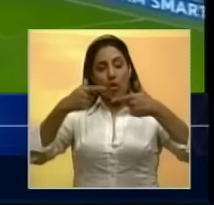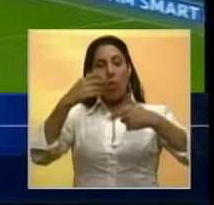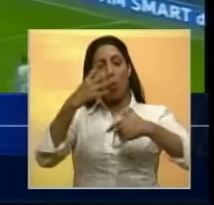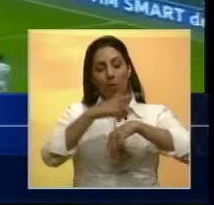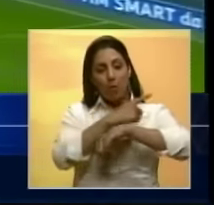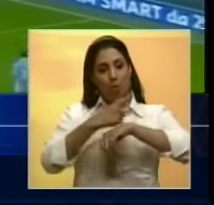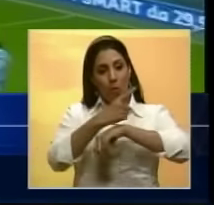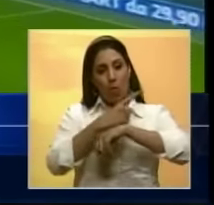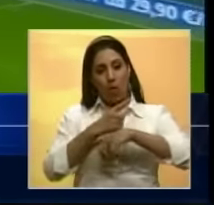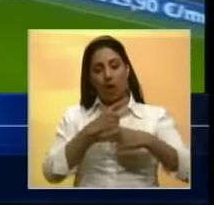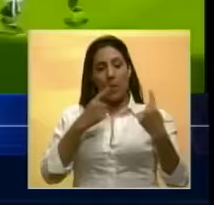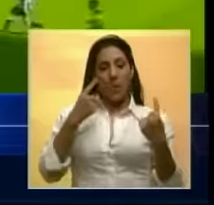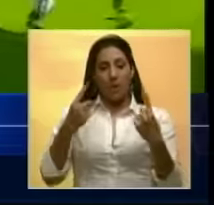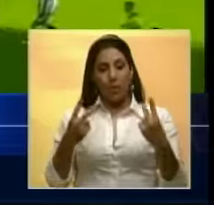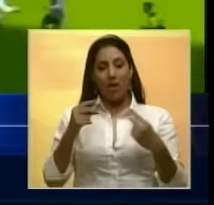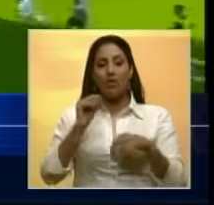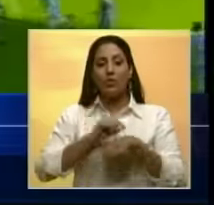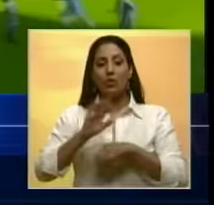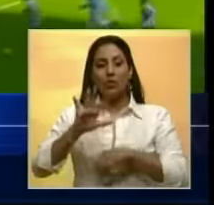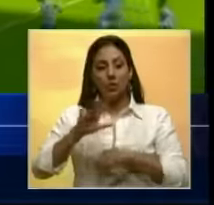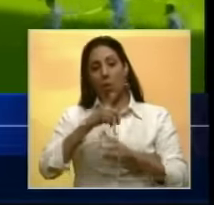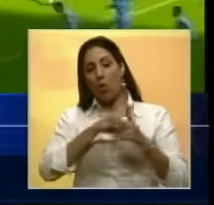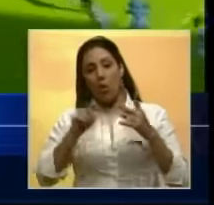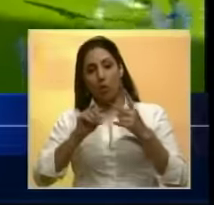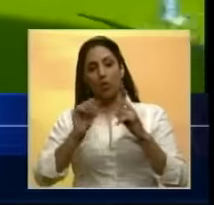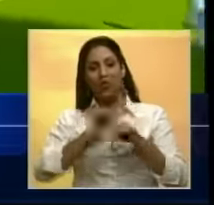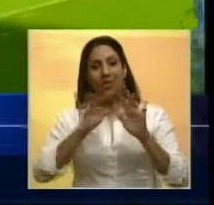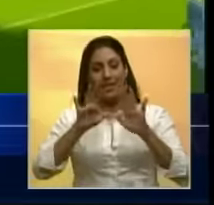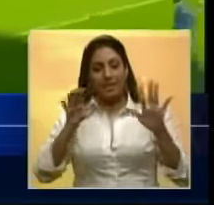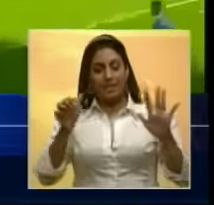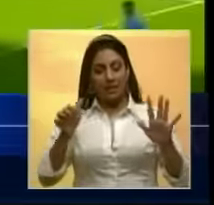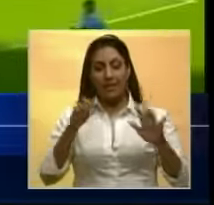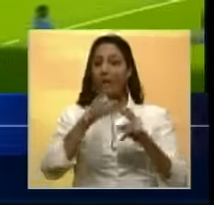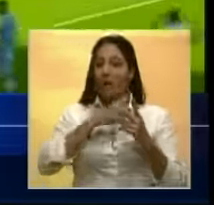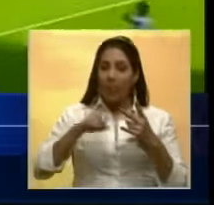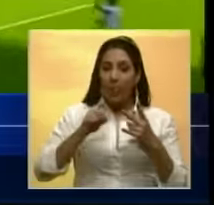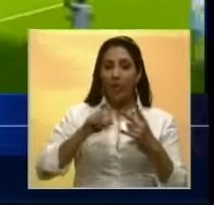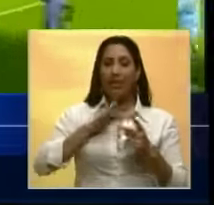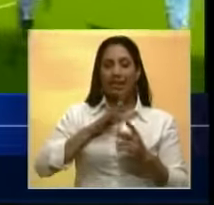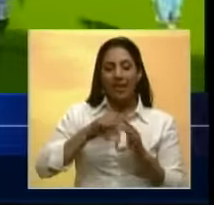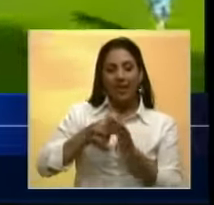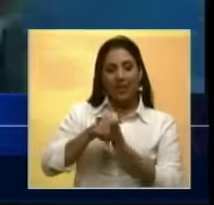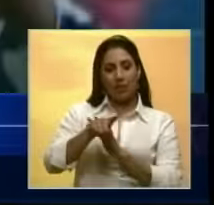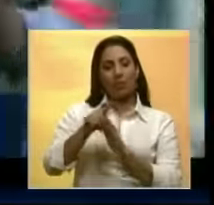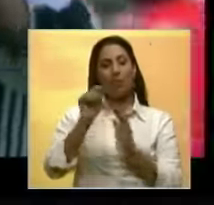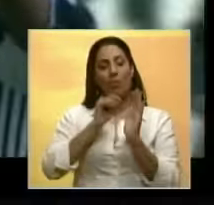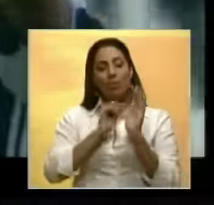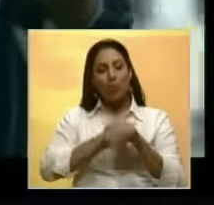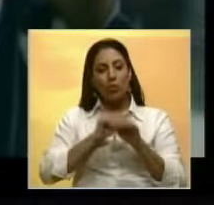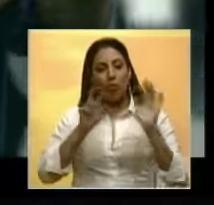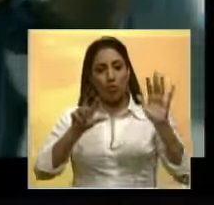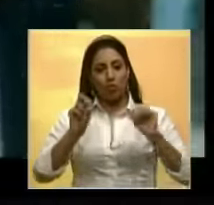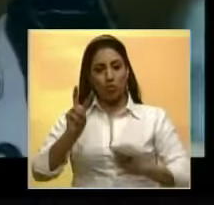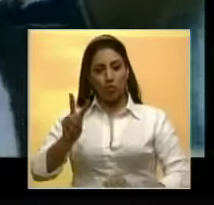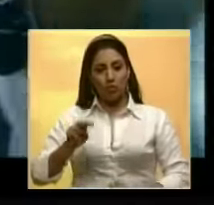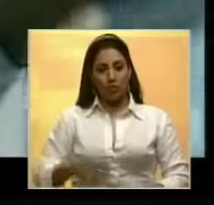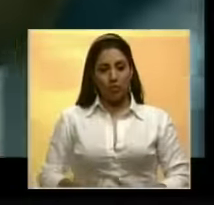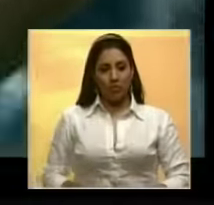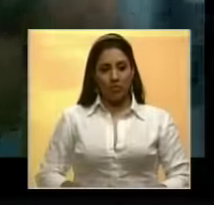de hora con los tantos de Paulo Dybala al minuto 5 y Gonzalo Higuaín al 16. Tomás Rincón ingresó por Dybala al minuto 82.